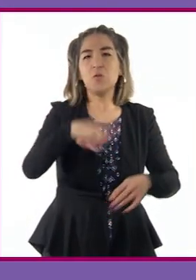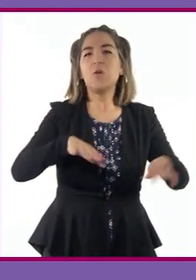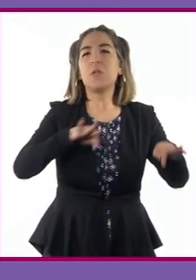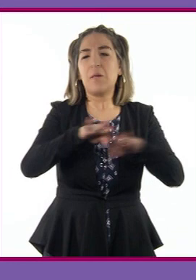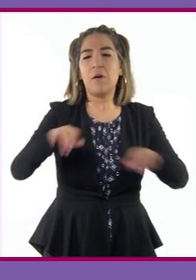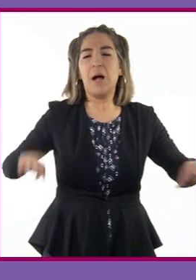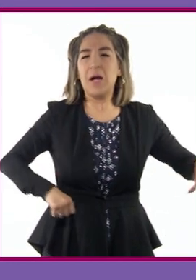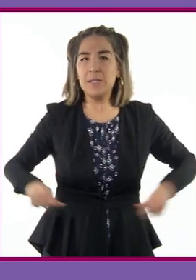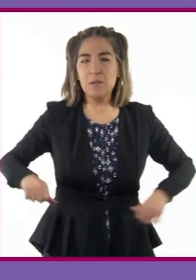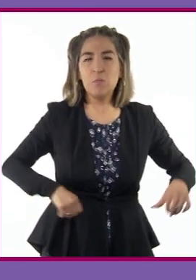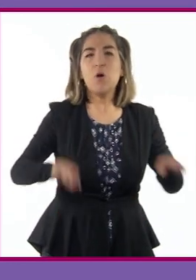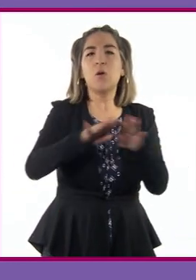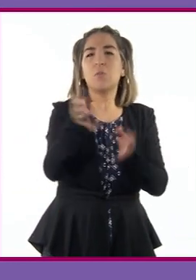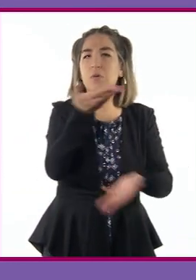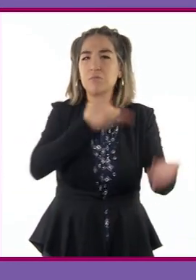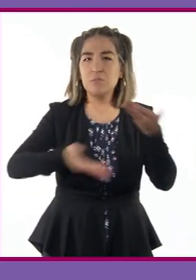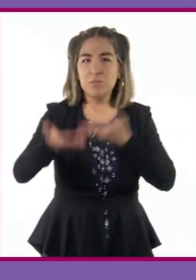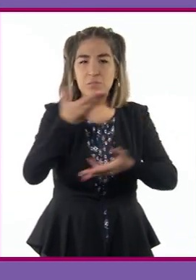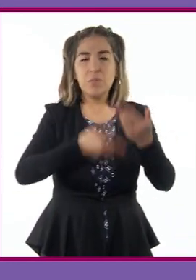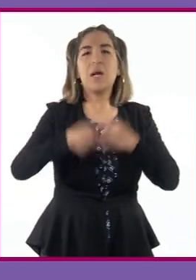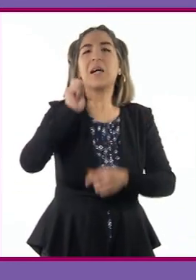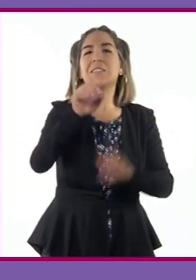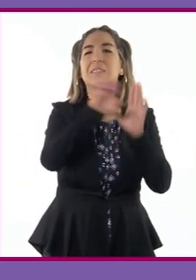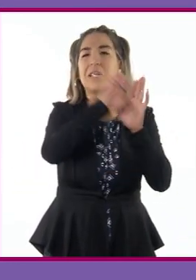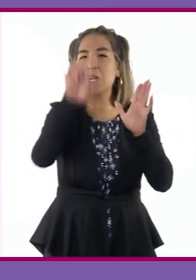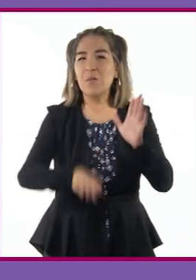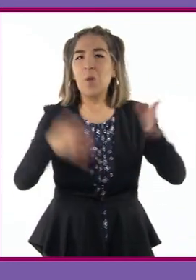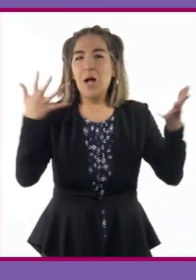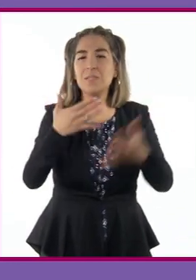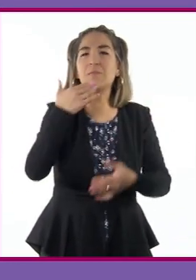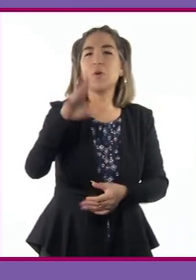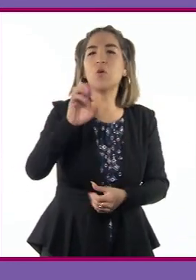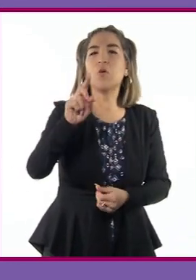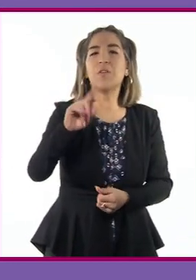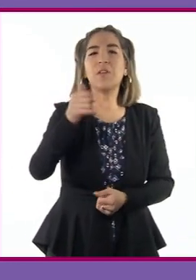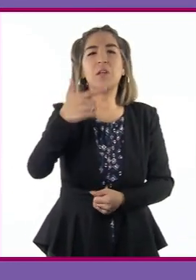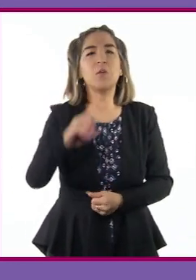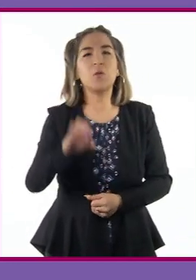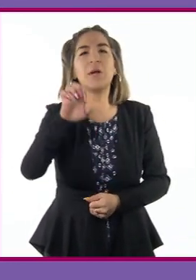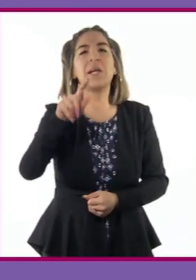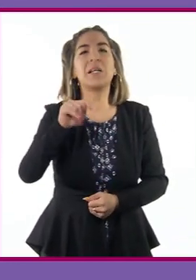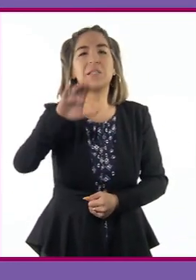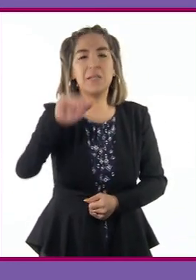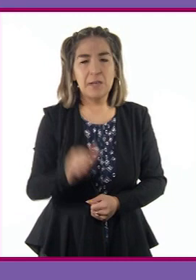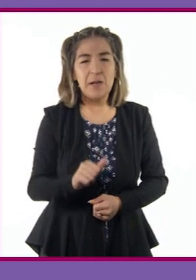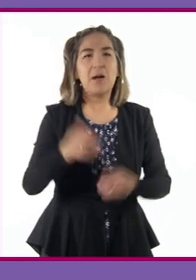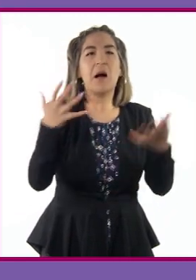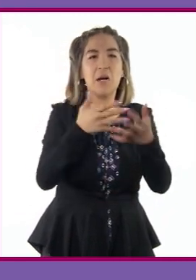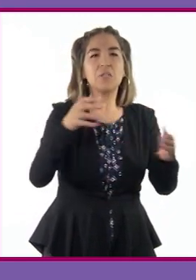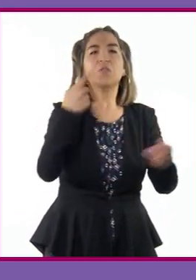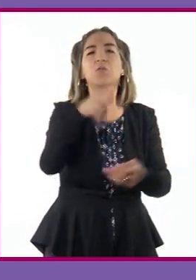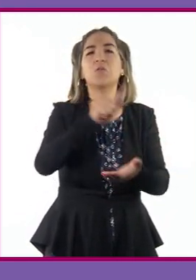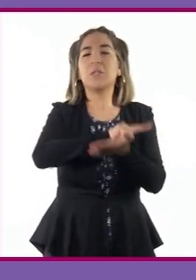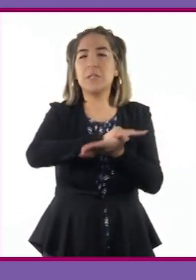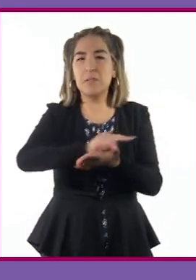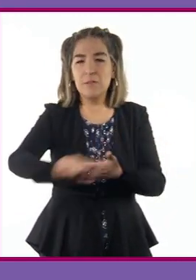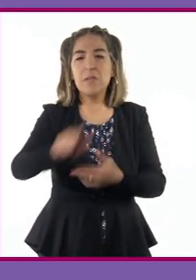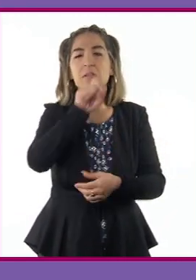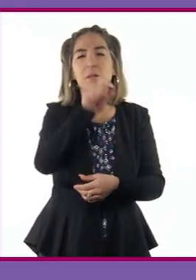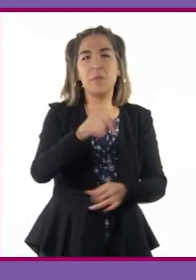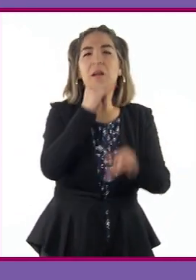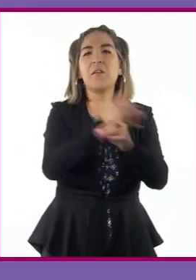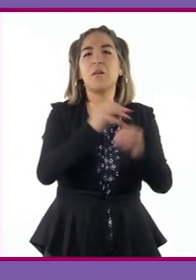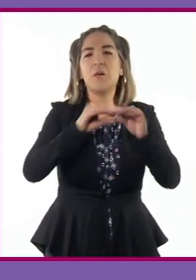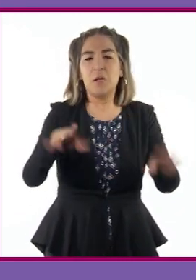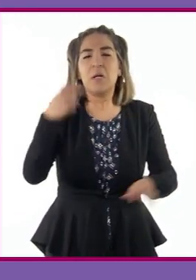labores, cooperar entre sí, ser ejemplo y promover el código de ética, actuar con transparencia y rendir cuentas